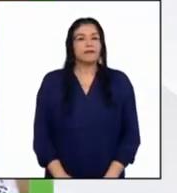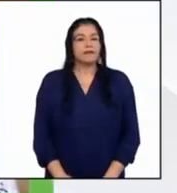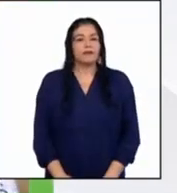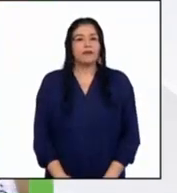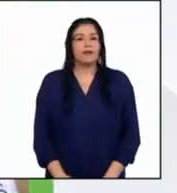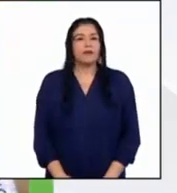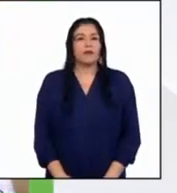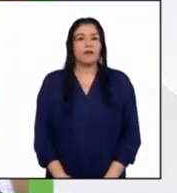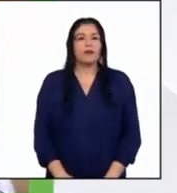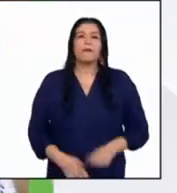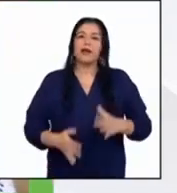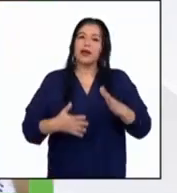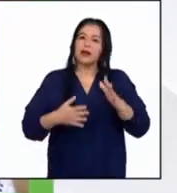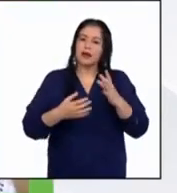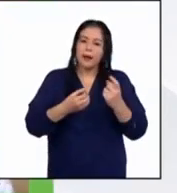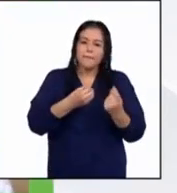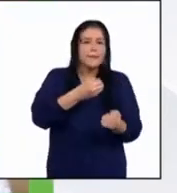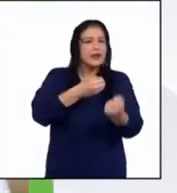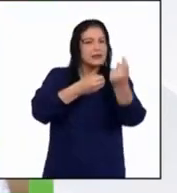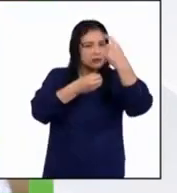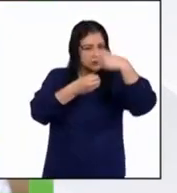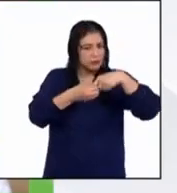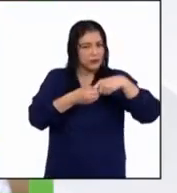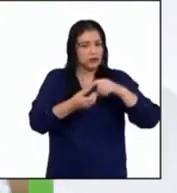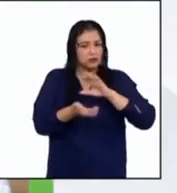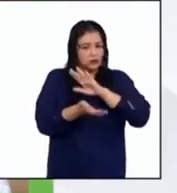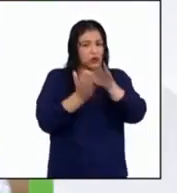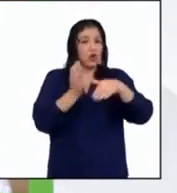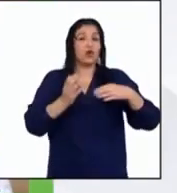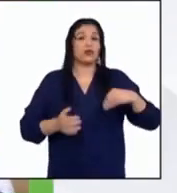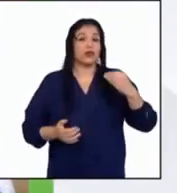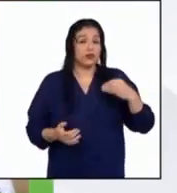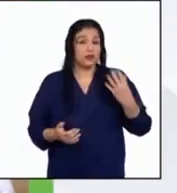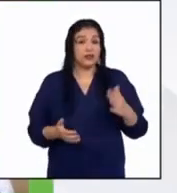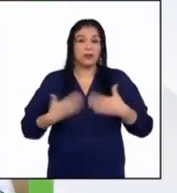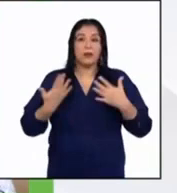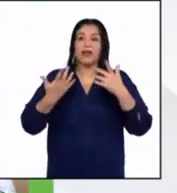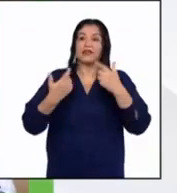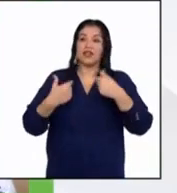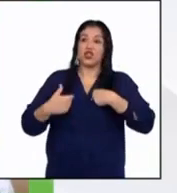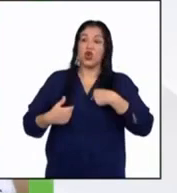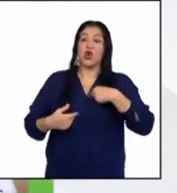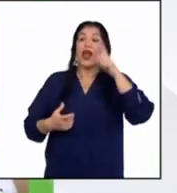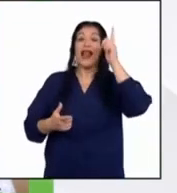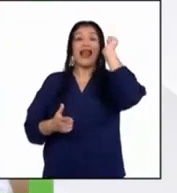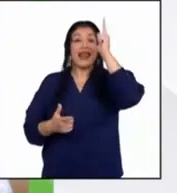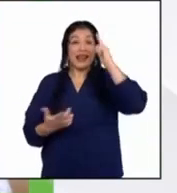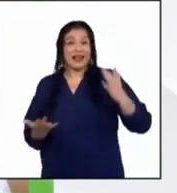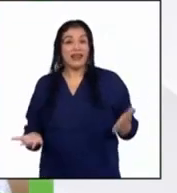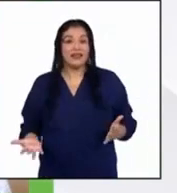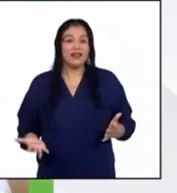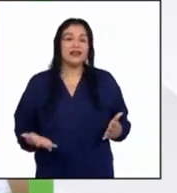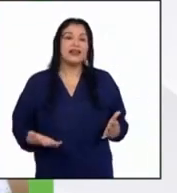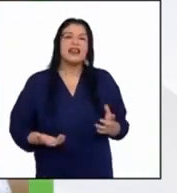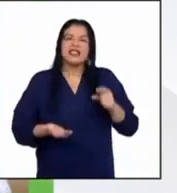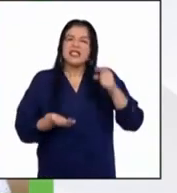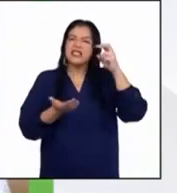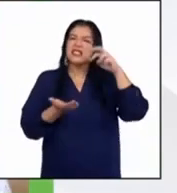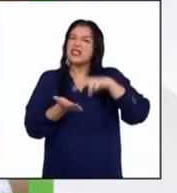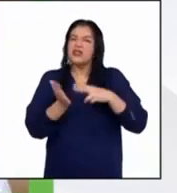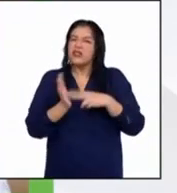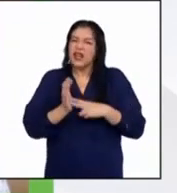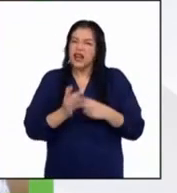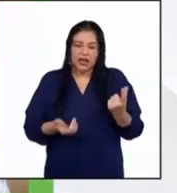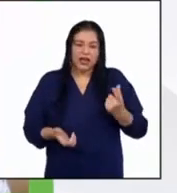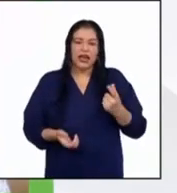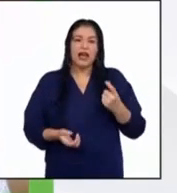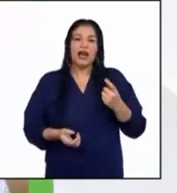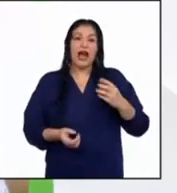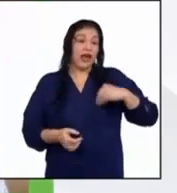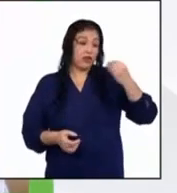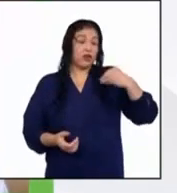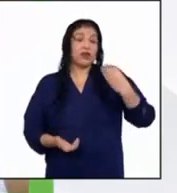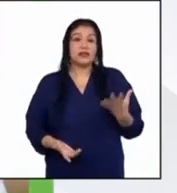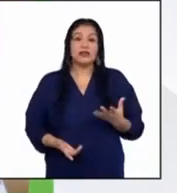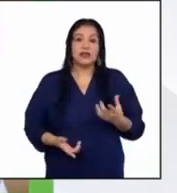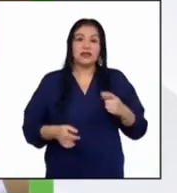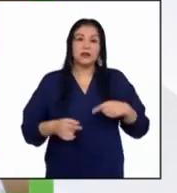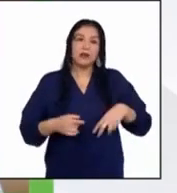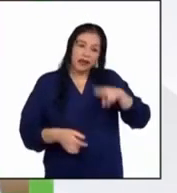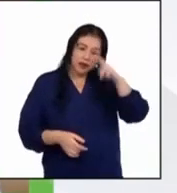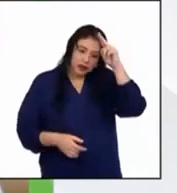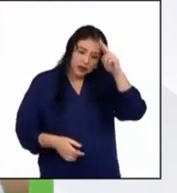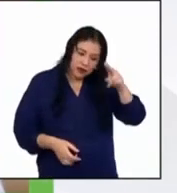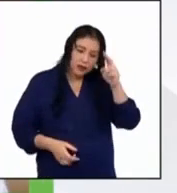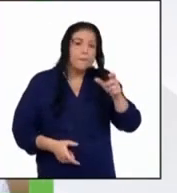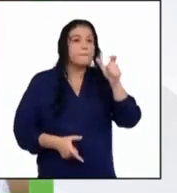Para que su participación sea protagónica, se necesita que las y los adolescentes sean reconocidos como